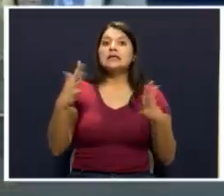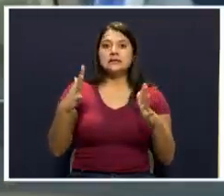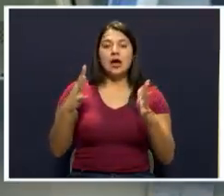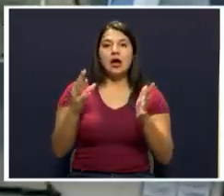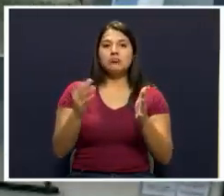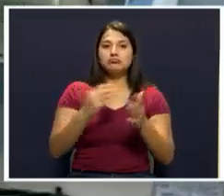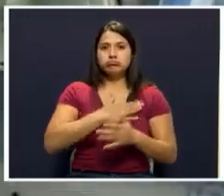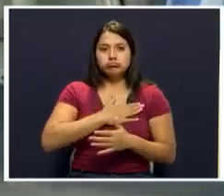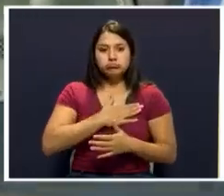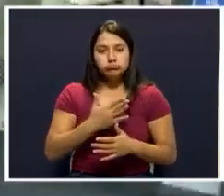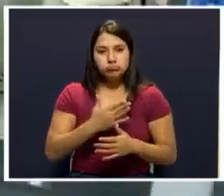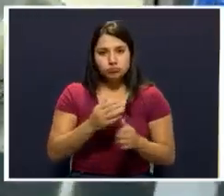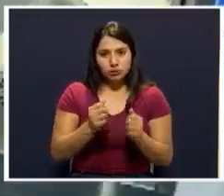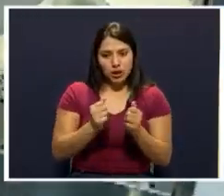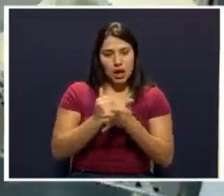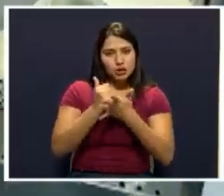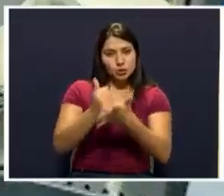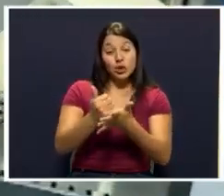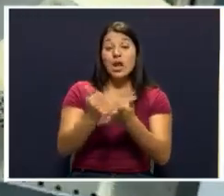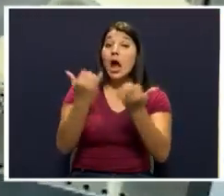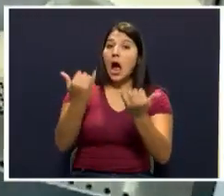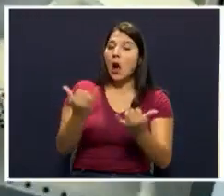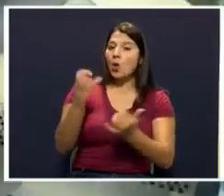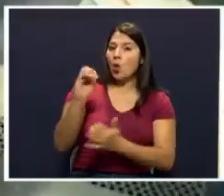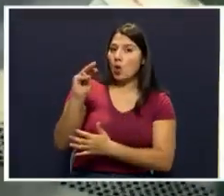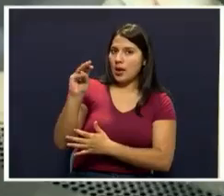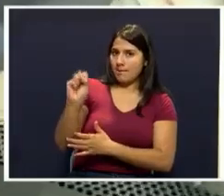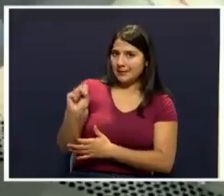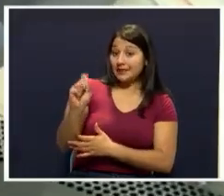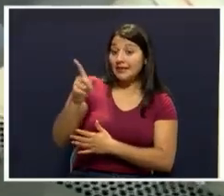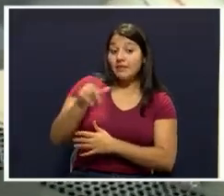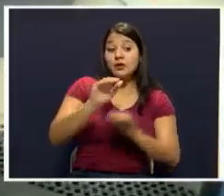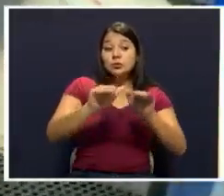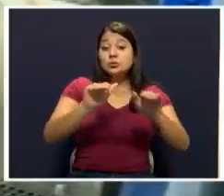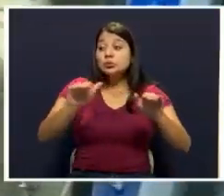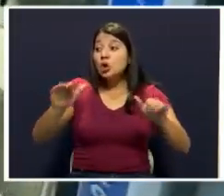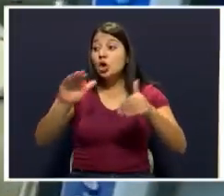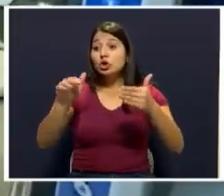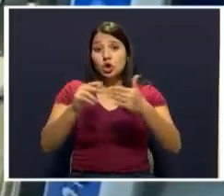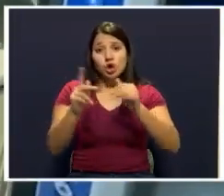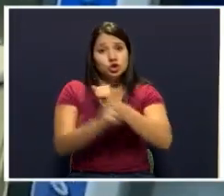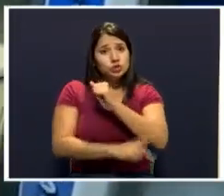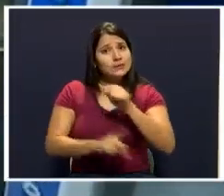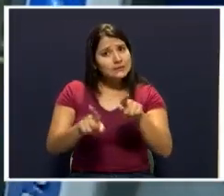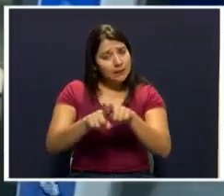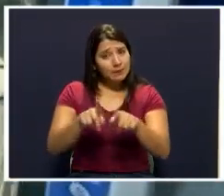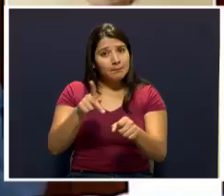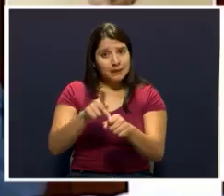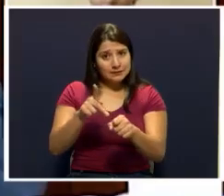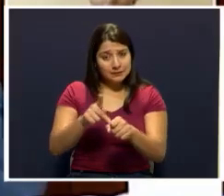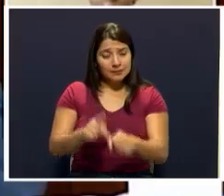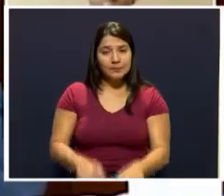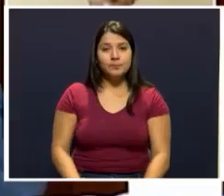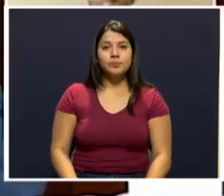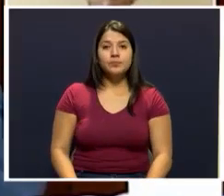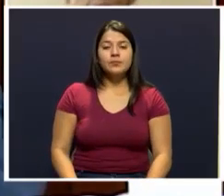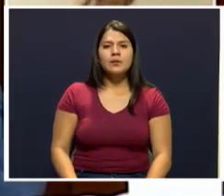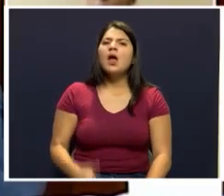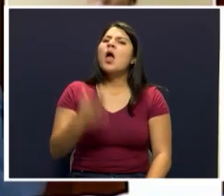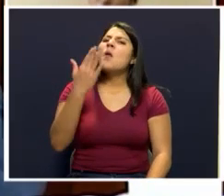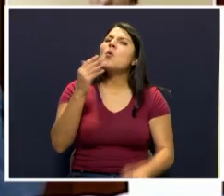y el objetivo es que la Organización Mundial de la Salud haga el llamado para que todos los países también participen de la iniciativa. ¿Y por qué